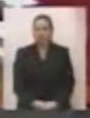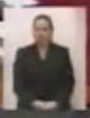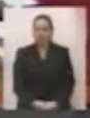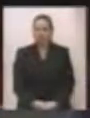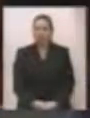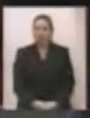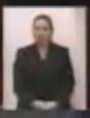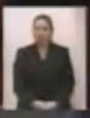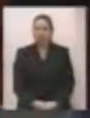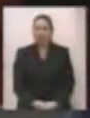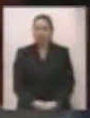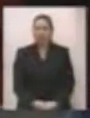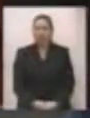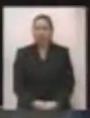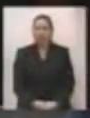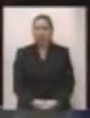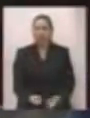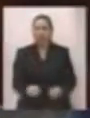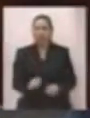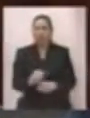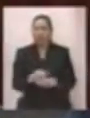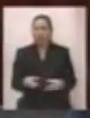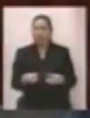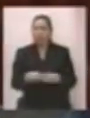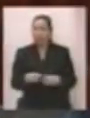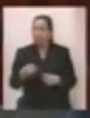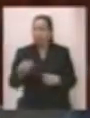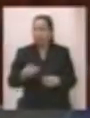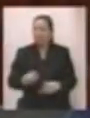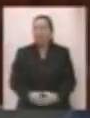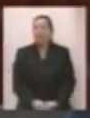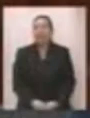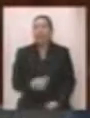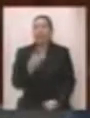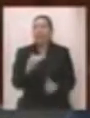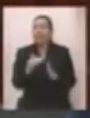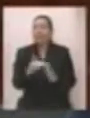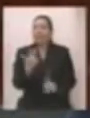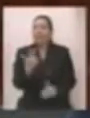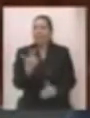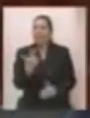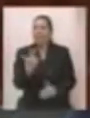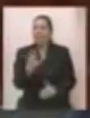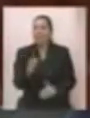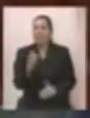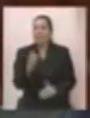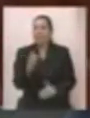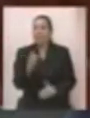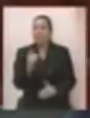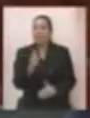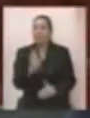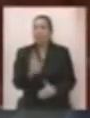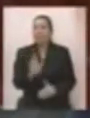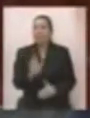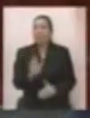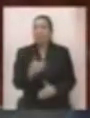Gracias, presidente. En cuanto a la conformación de la comisión especial establecida en el artículo 3, solicito, por